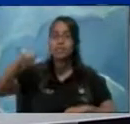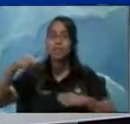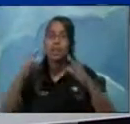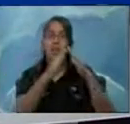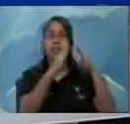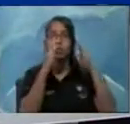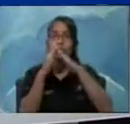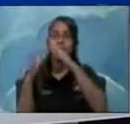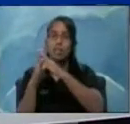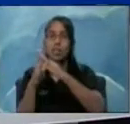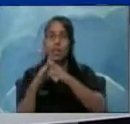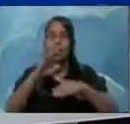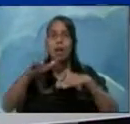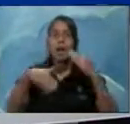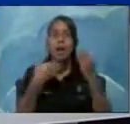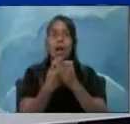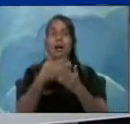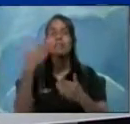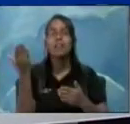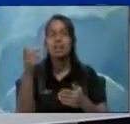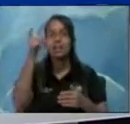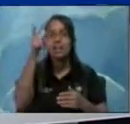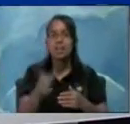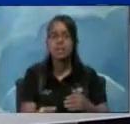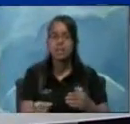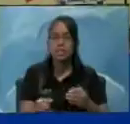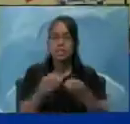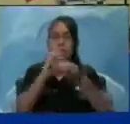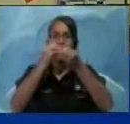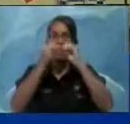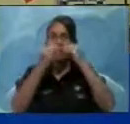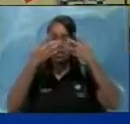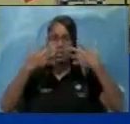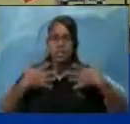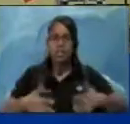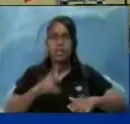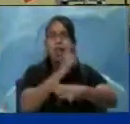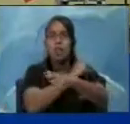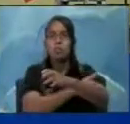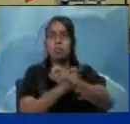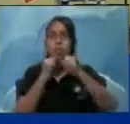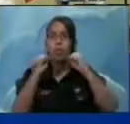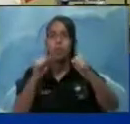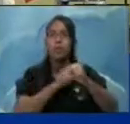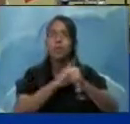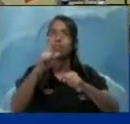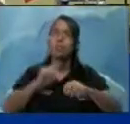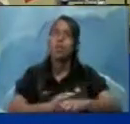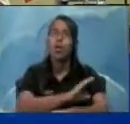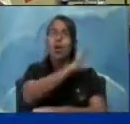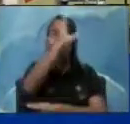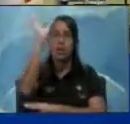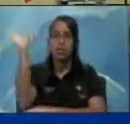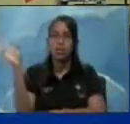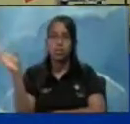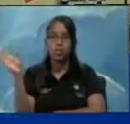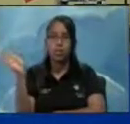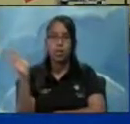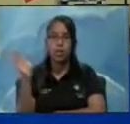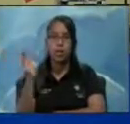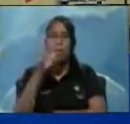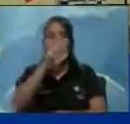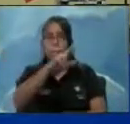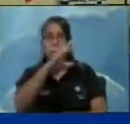Jerusalén hasta que sean revestidos de poder de lo alto